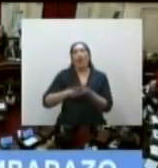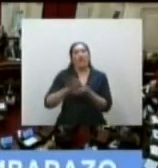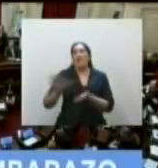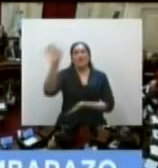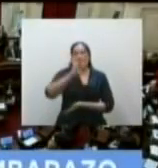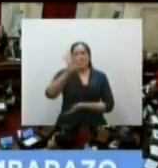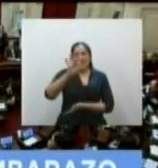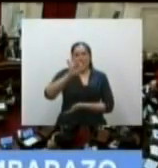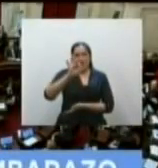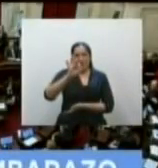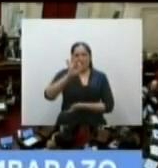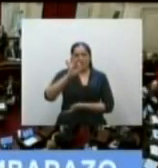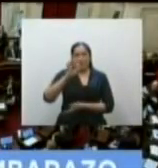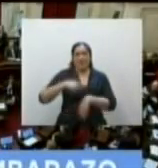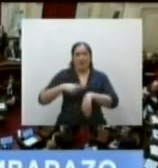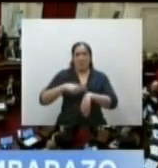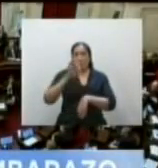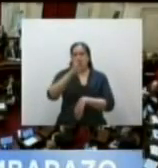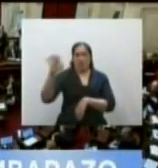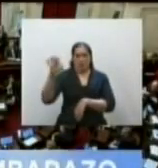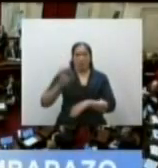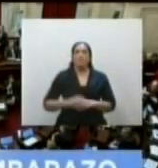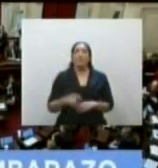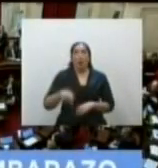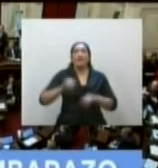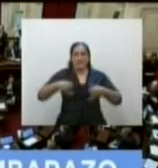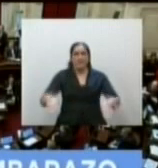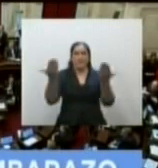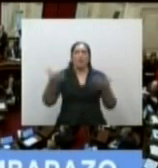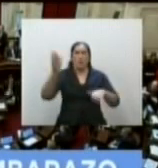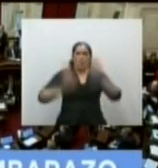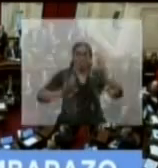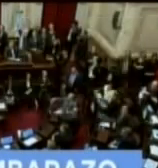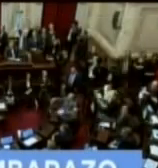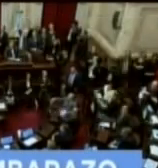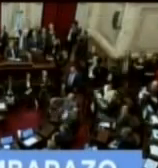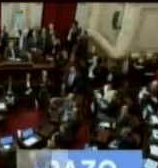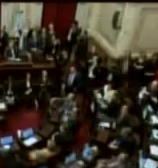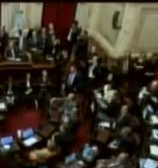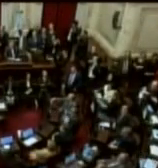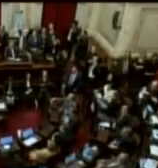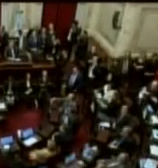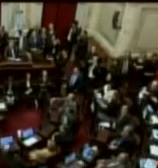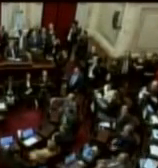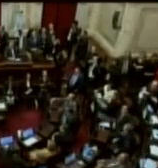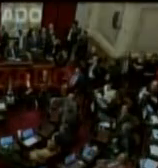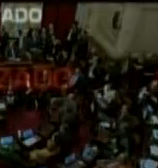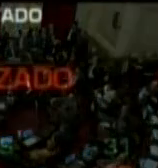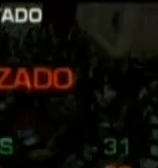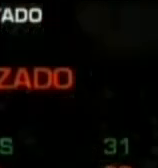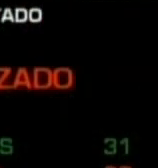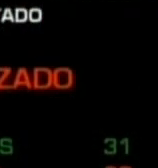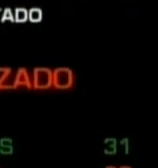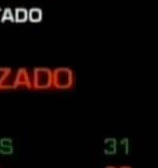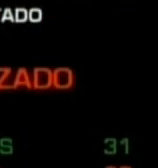siente con necesidad de comulgar o de ir a misa, es una presión extraordinaria. Obvio. También nos han dicho que van sus hijos a misa y el cura les habla mal de ellos mirándolo a